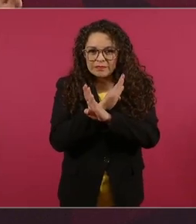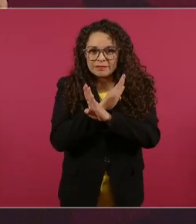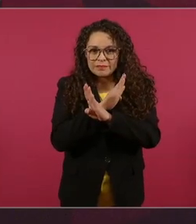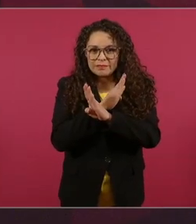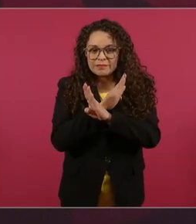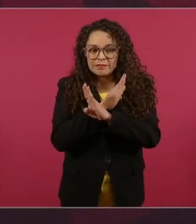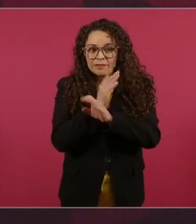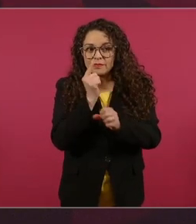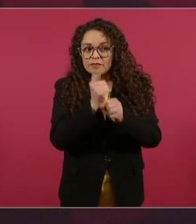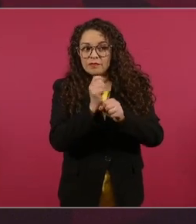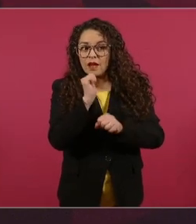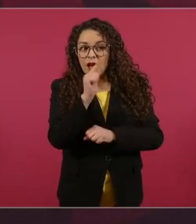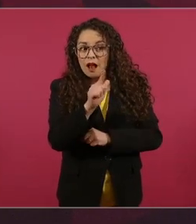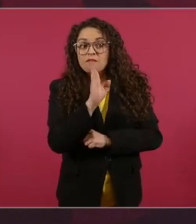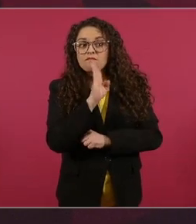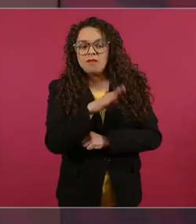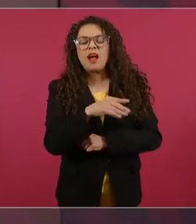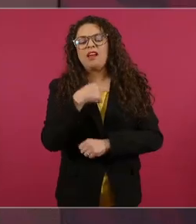censuráramos,